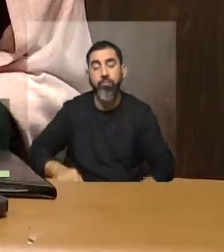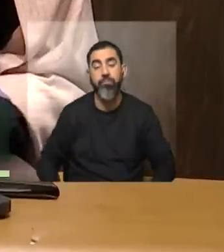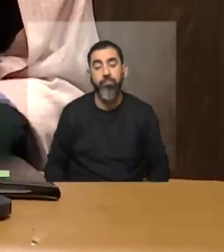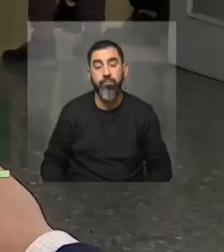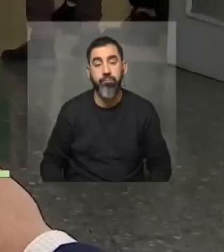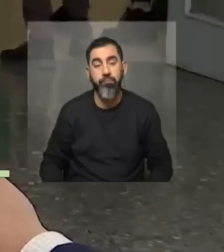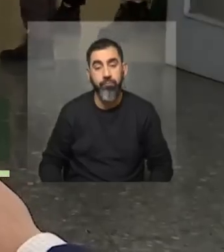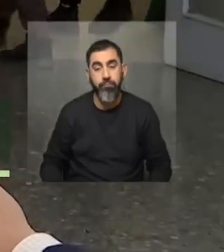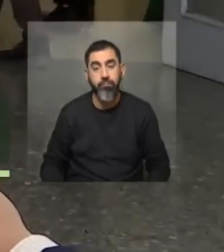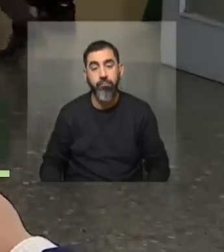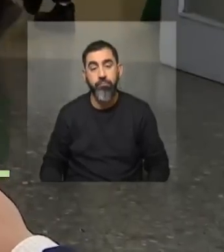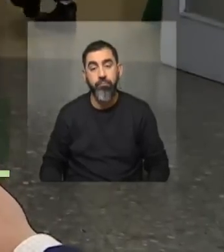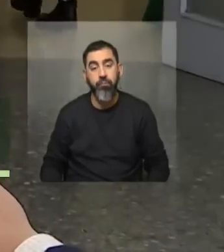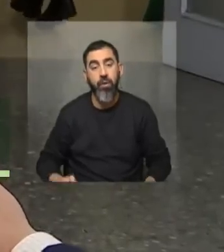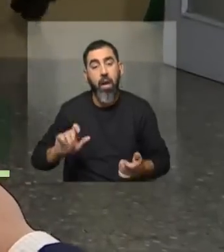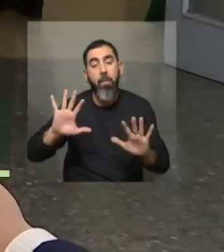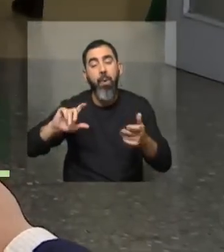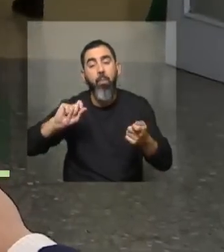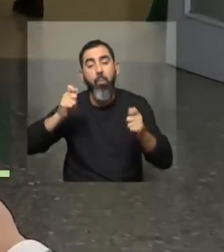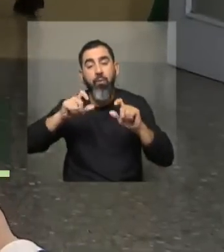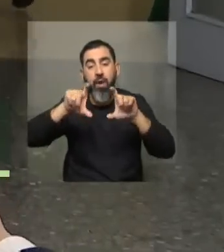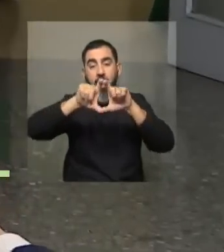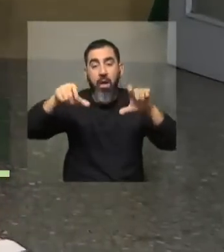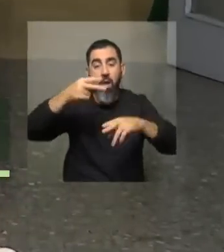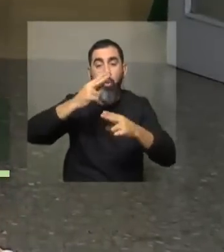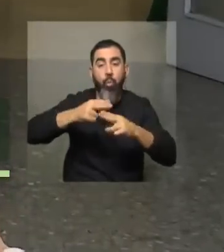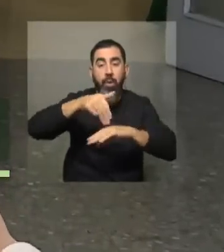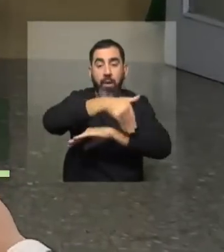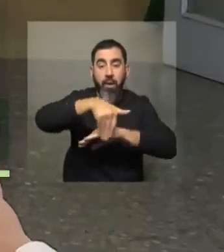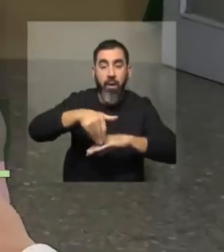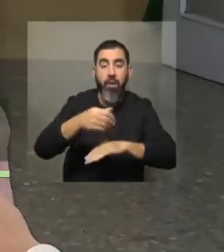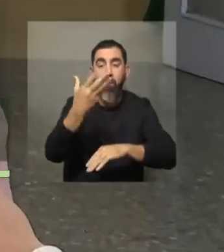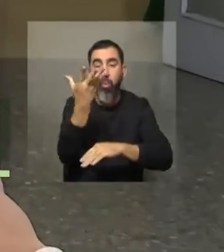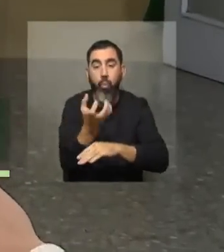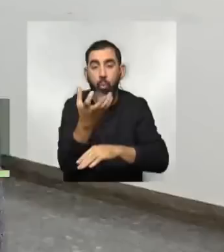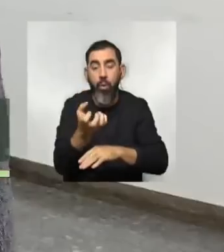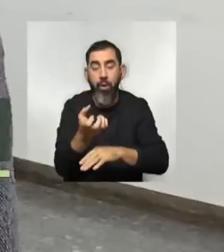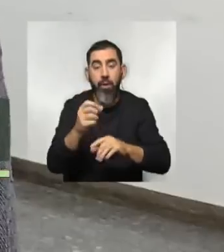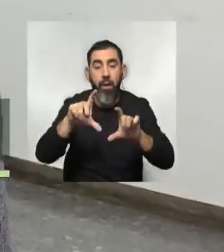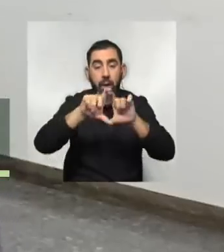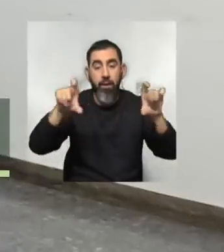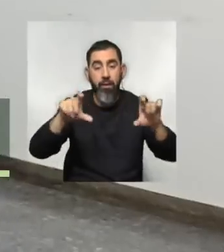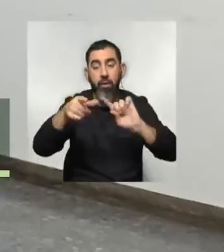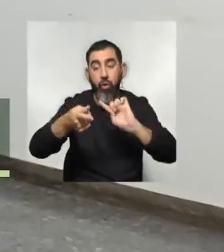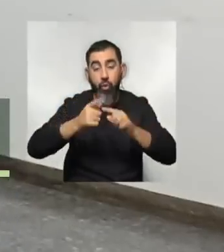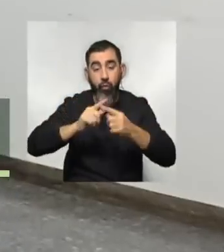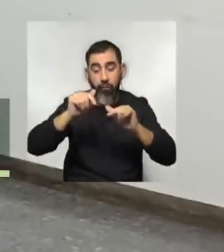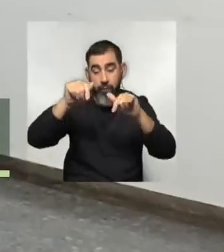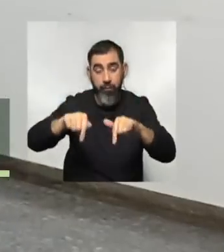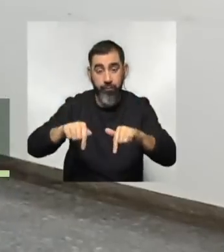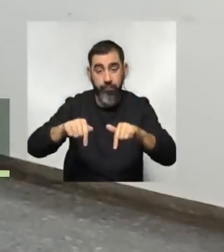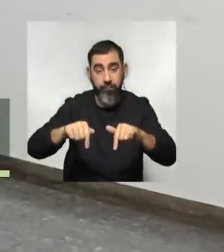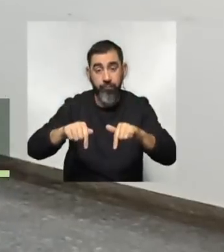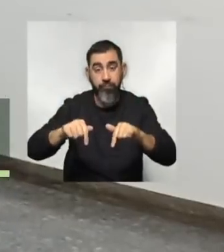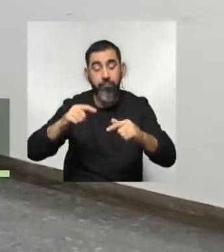que modificamos señaléticas con códigos QR, con cartelería. En este convenio